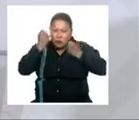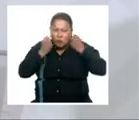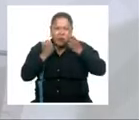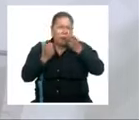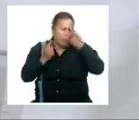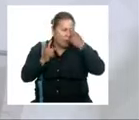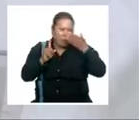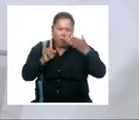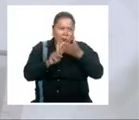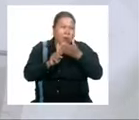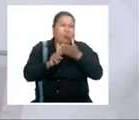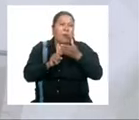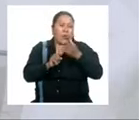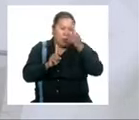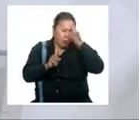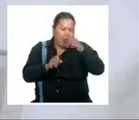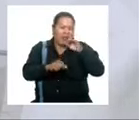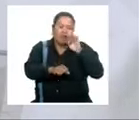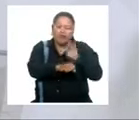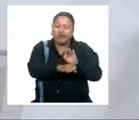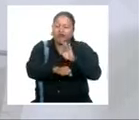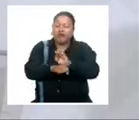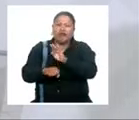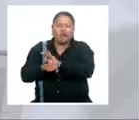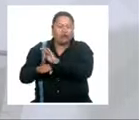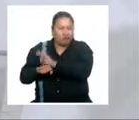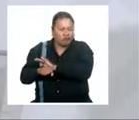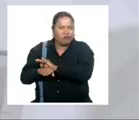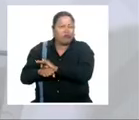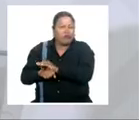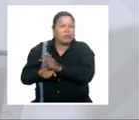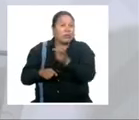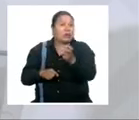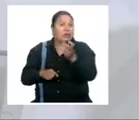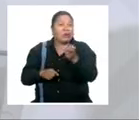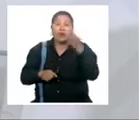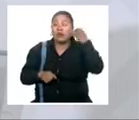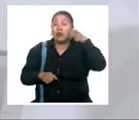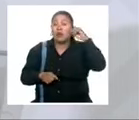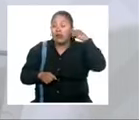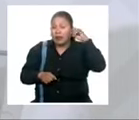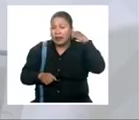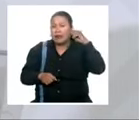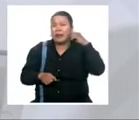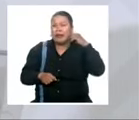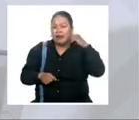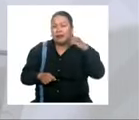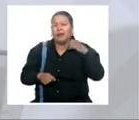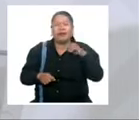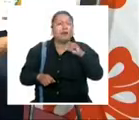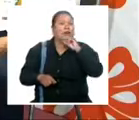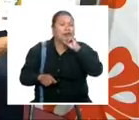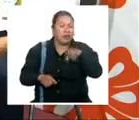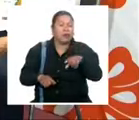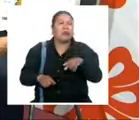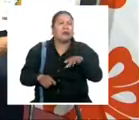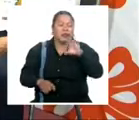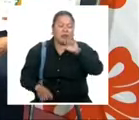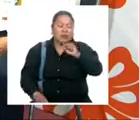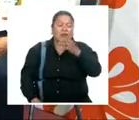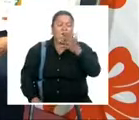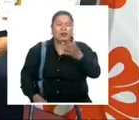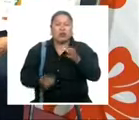único objetivo de favorecer también esta proyección de Oaxaca y, por supuesto, de nuestros